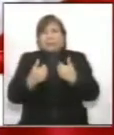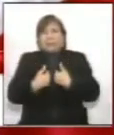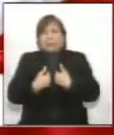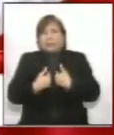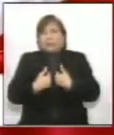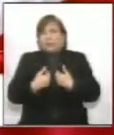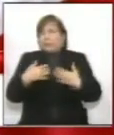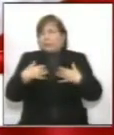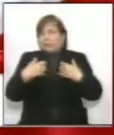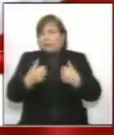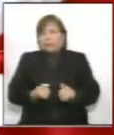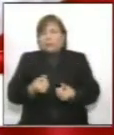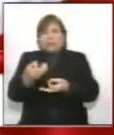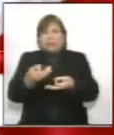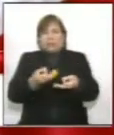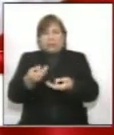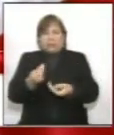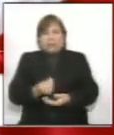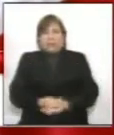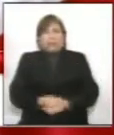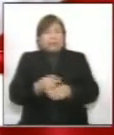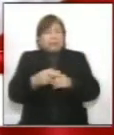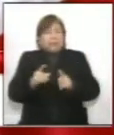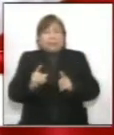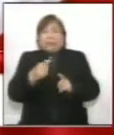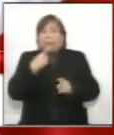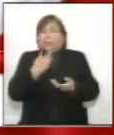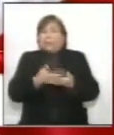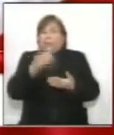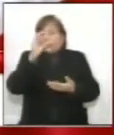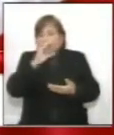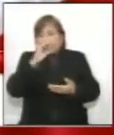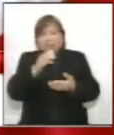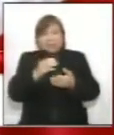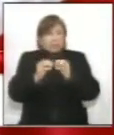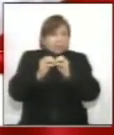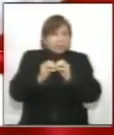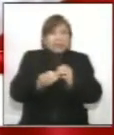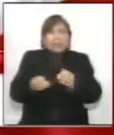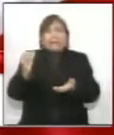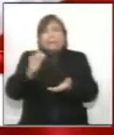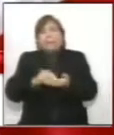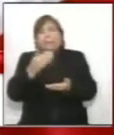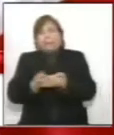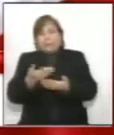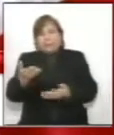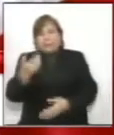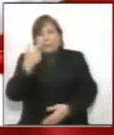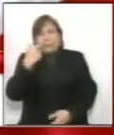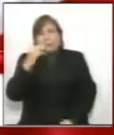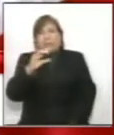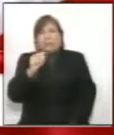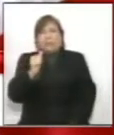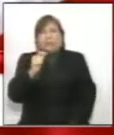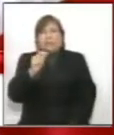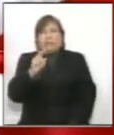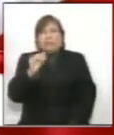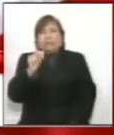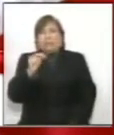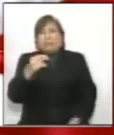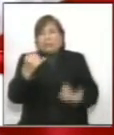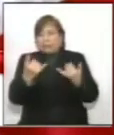el tema de salud, en el tema económico. Sin embargo, en lugar de buscar enmendar, lo ha expuesto al señor Cateriano para que el